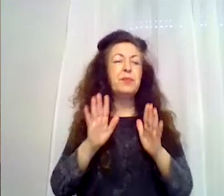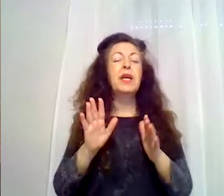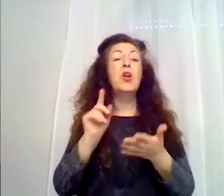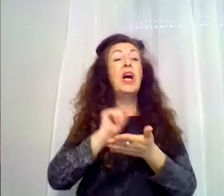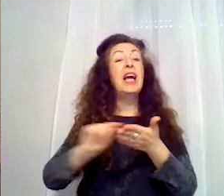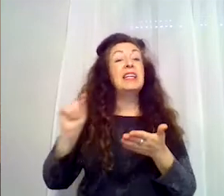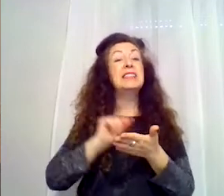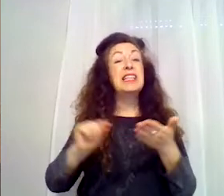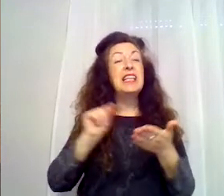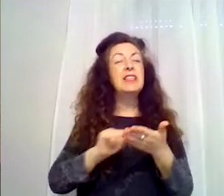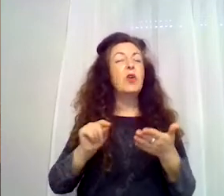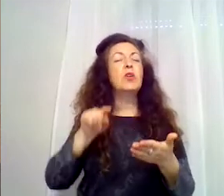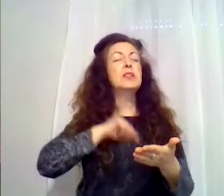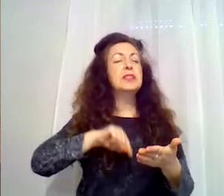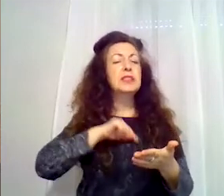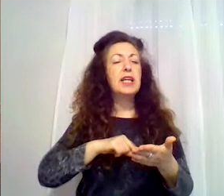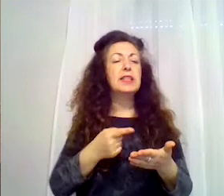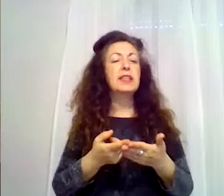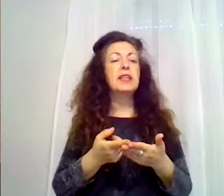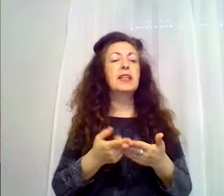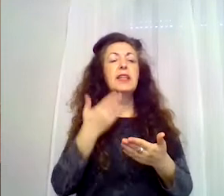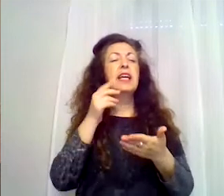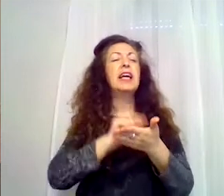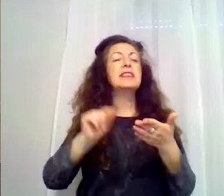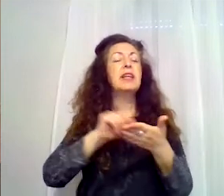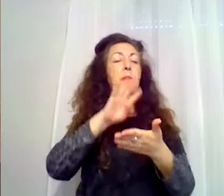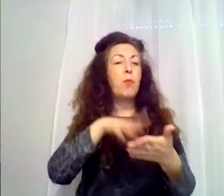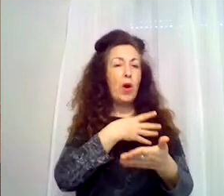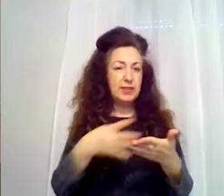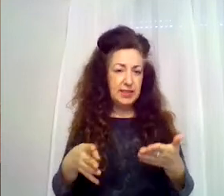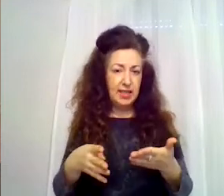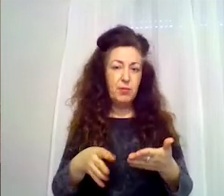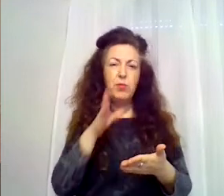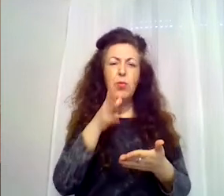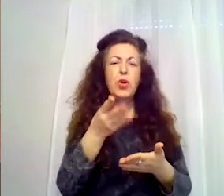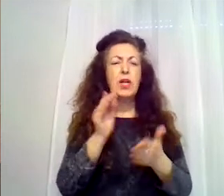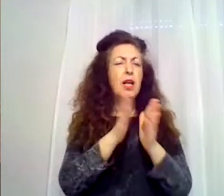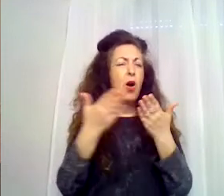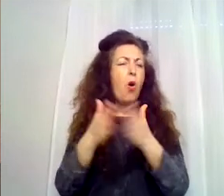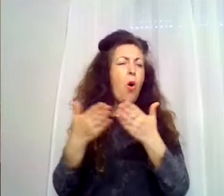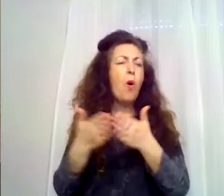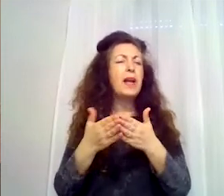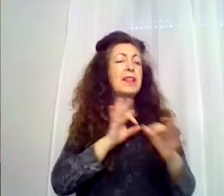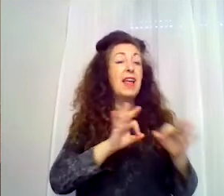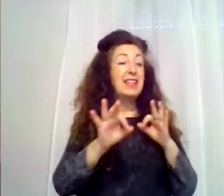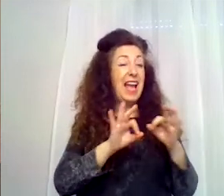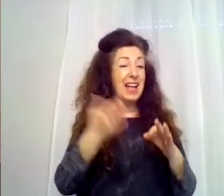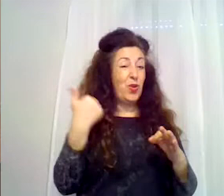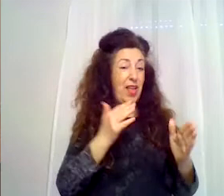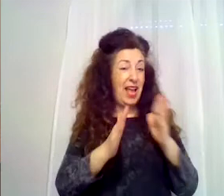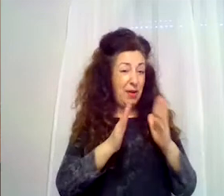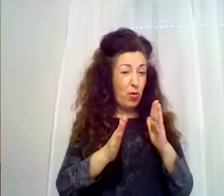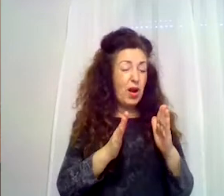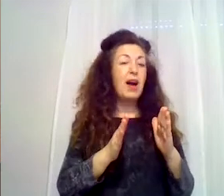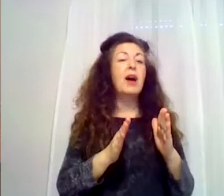hacer teatro lírico, porque en aquel momento el autor dramático no es como hoy, que un